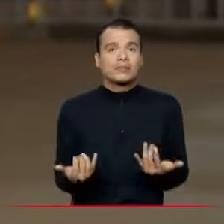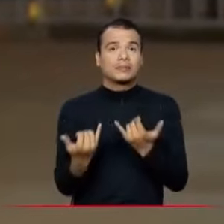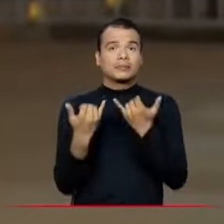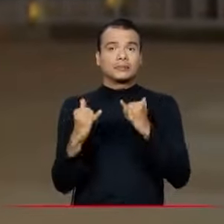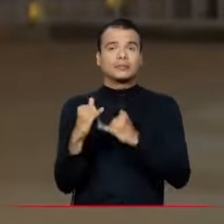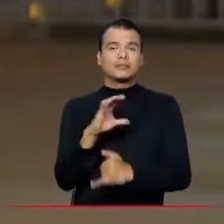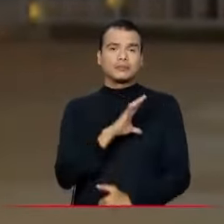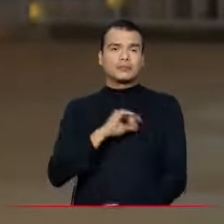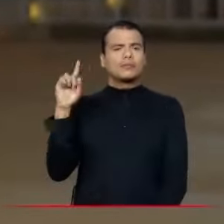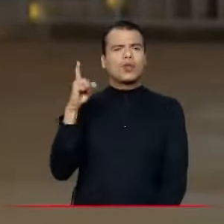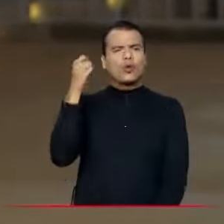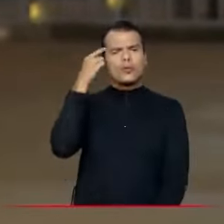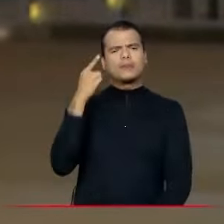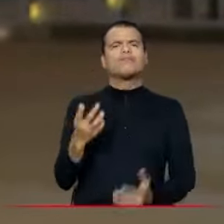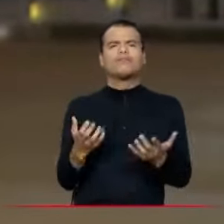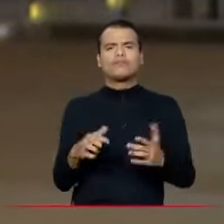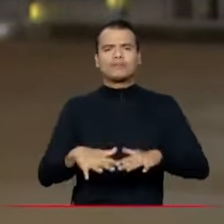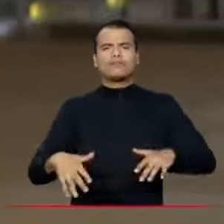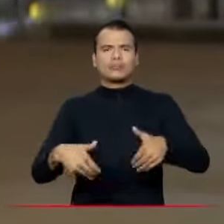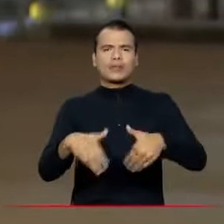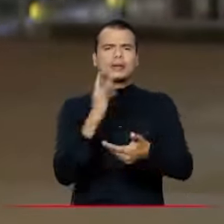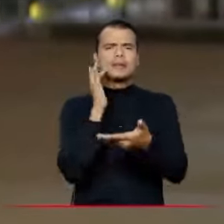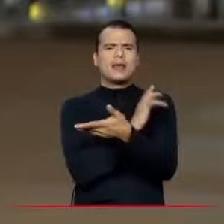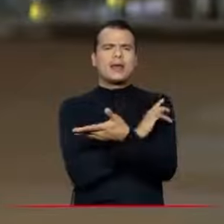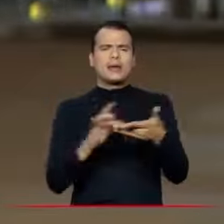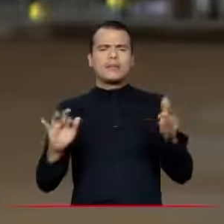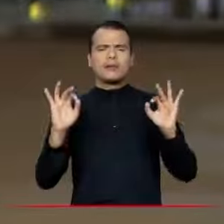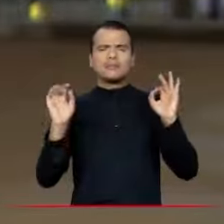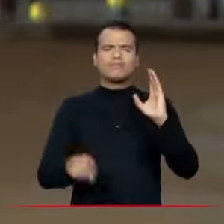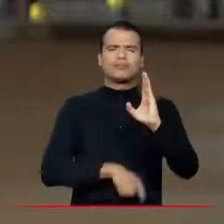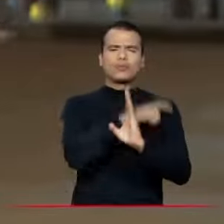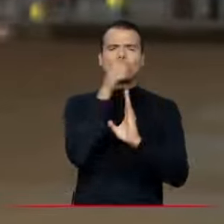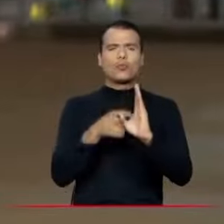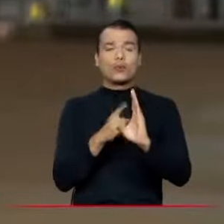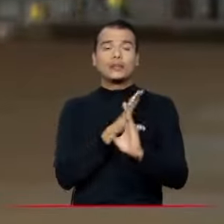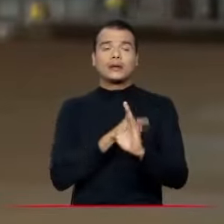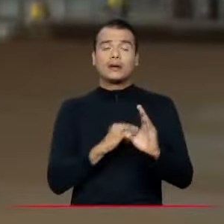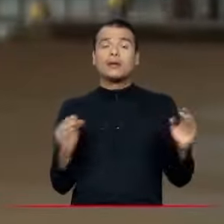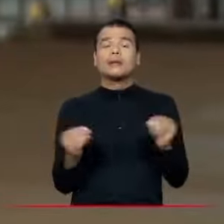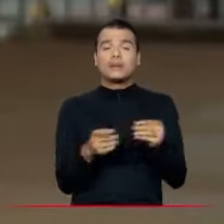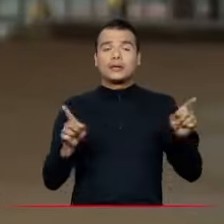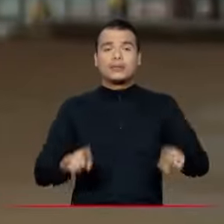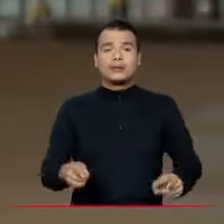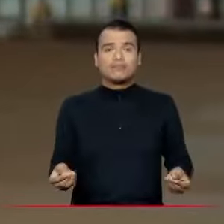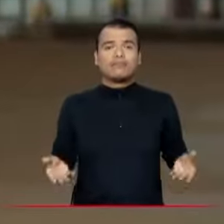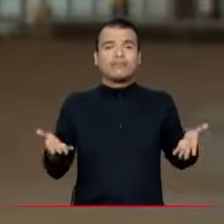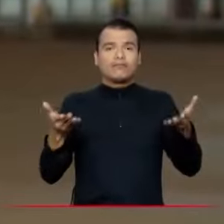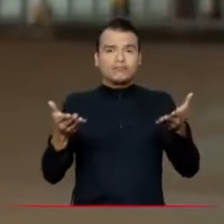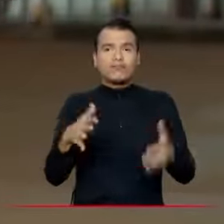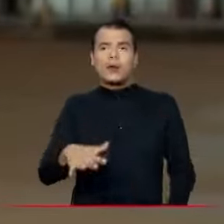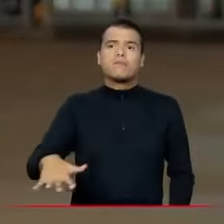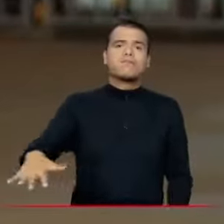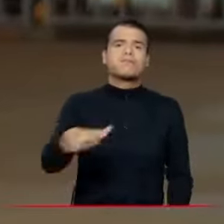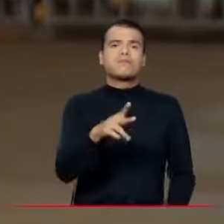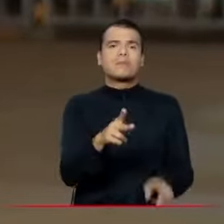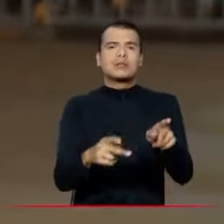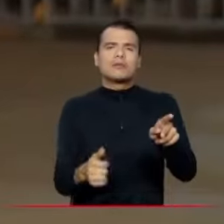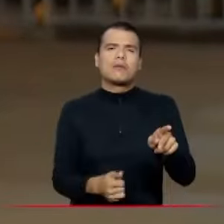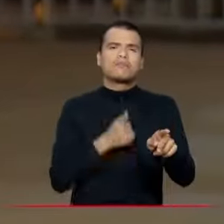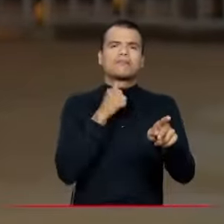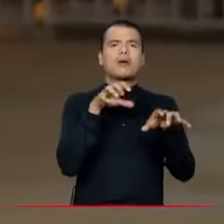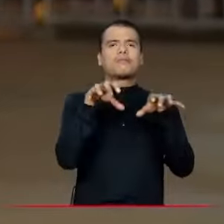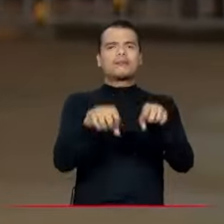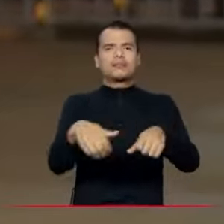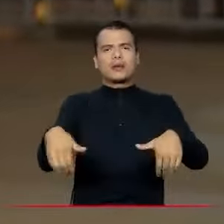el distrito de recuperar los espacios públicos en toda la ciudad y sumado también a contribuir a que no se invada la movilidad de